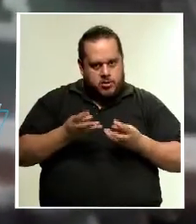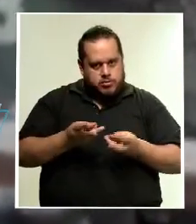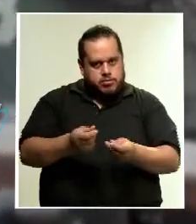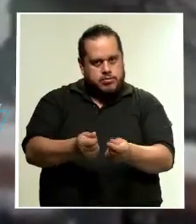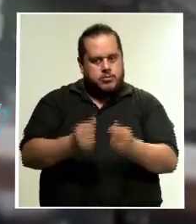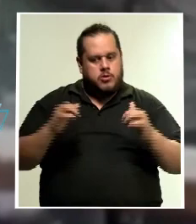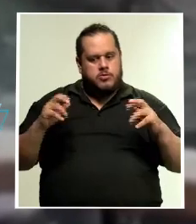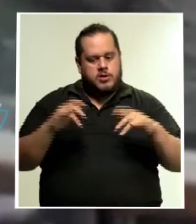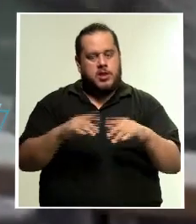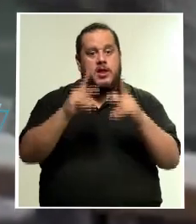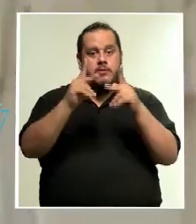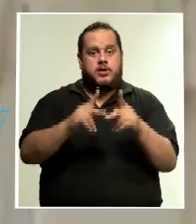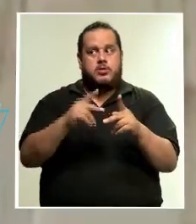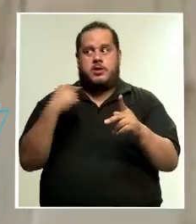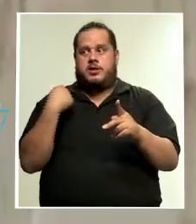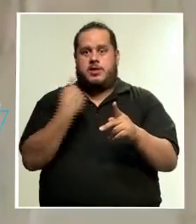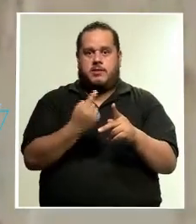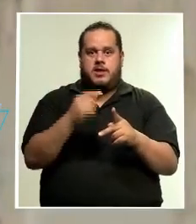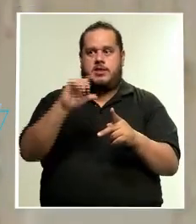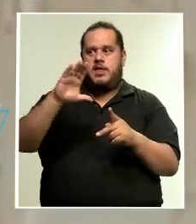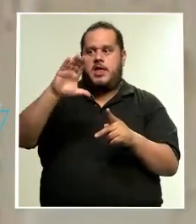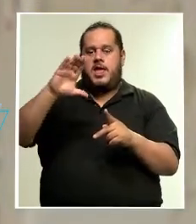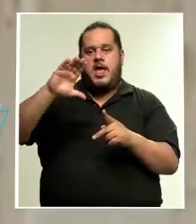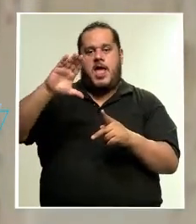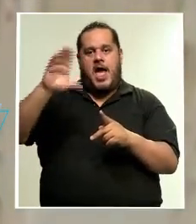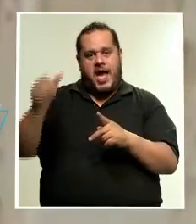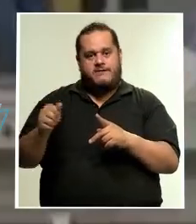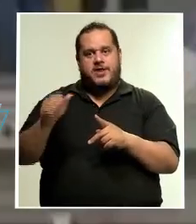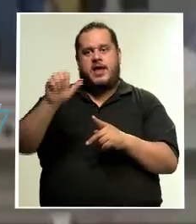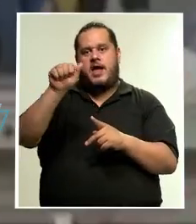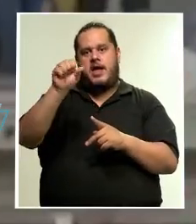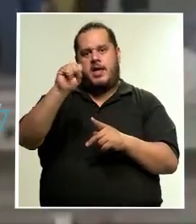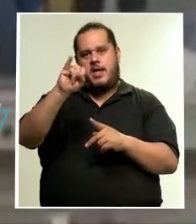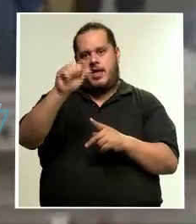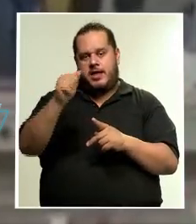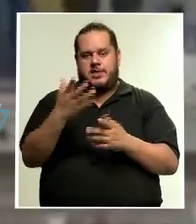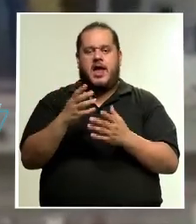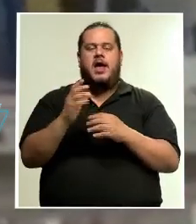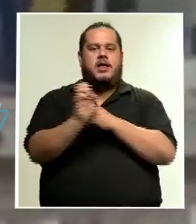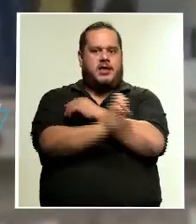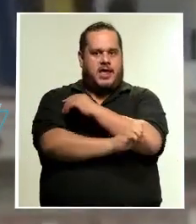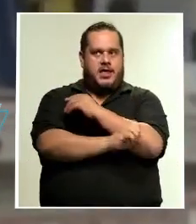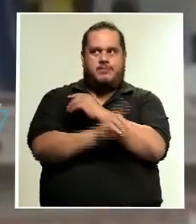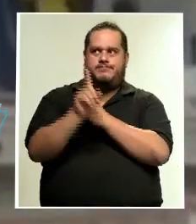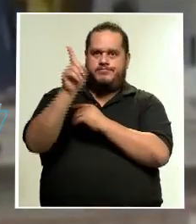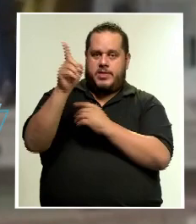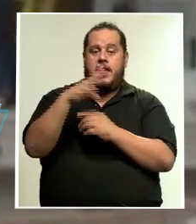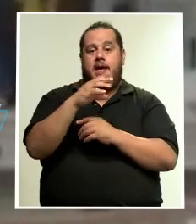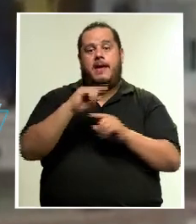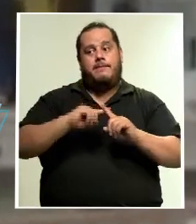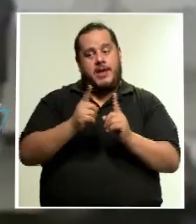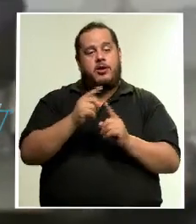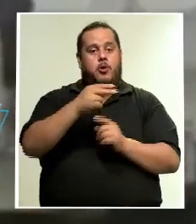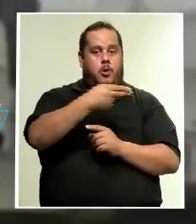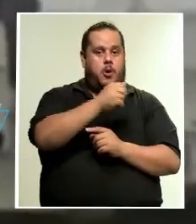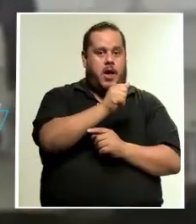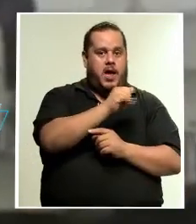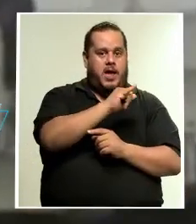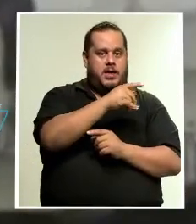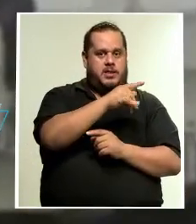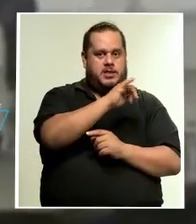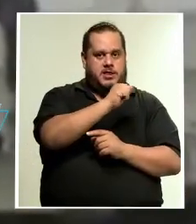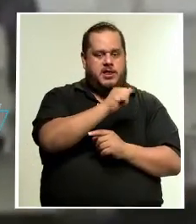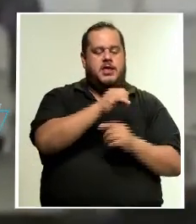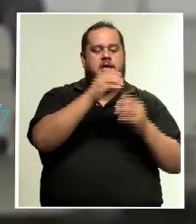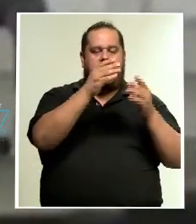de personas que provienen de países de Asia y África, los llamados extrarregionales, pero también haitianos y cubanos. Costa Rica